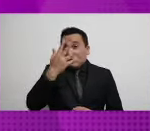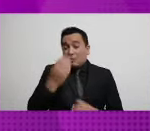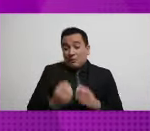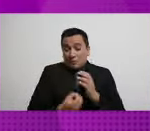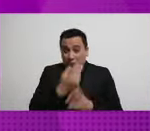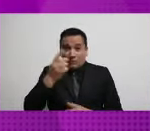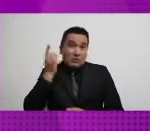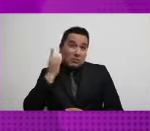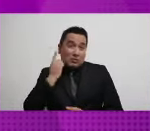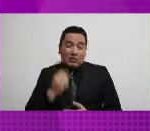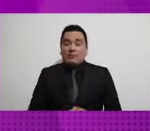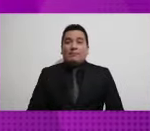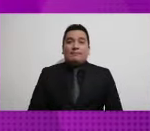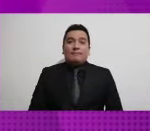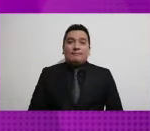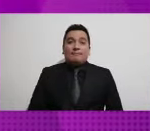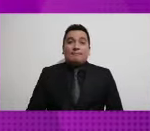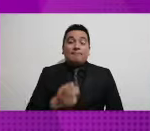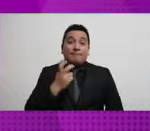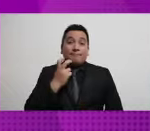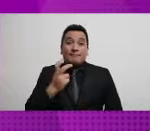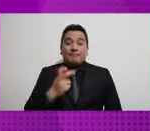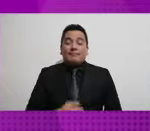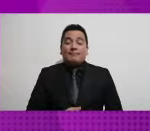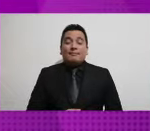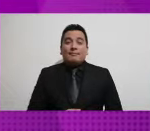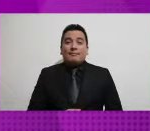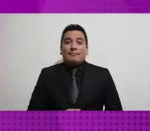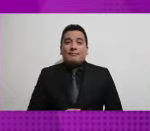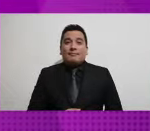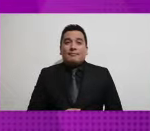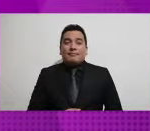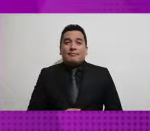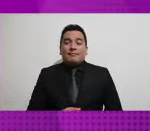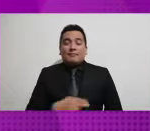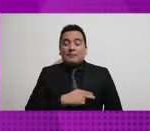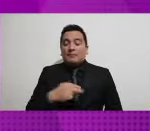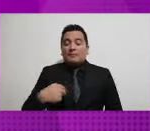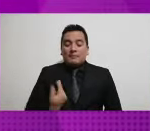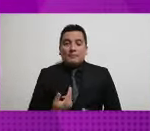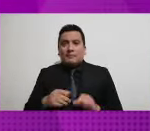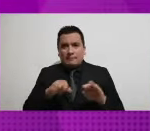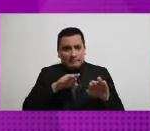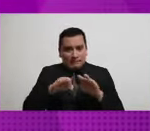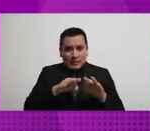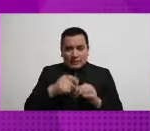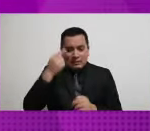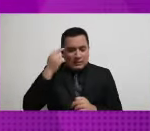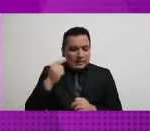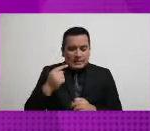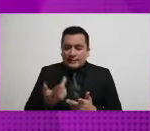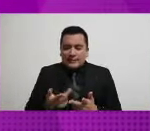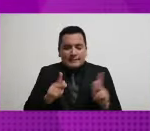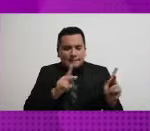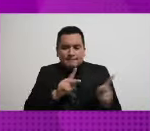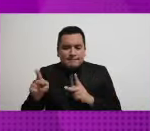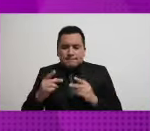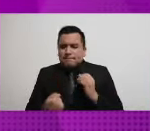diputaciones en el Congreso. Es así que estamos ya trabajando en la organización de